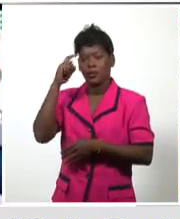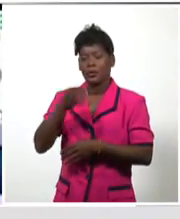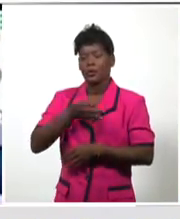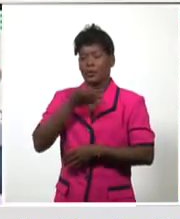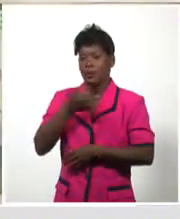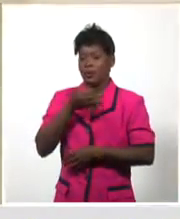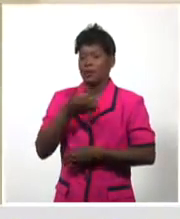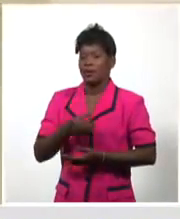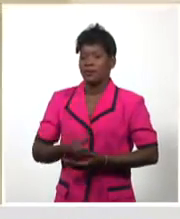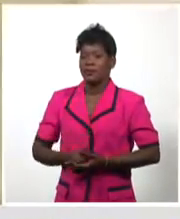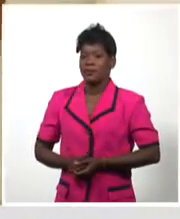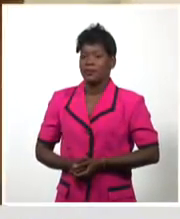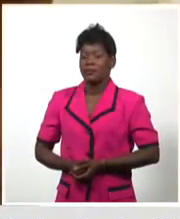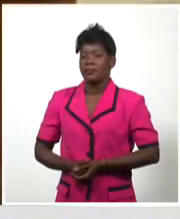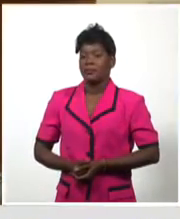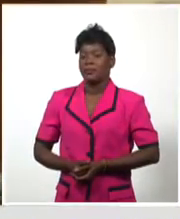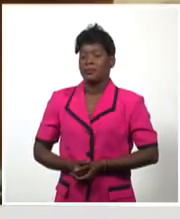más.